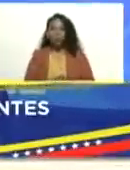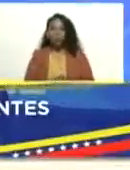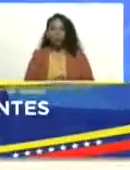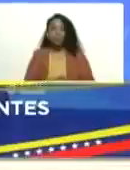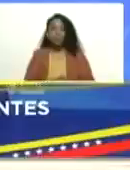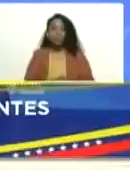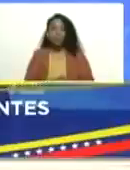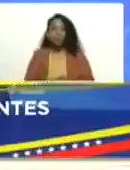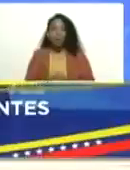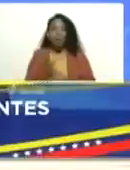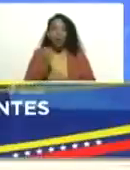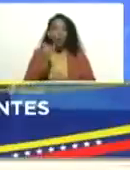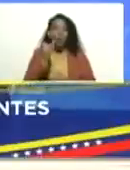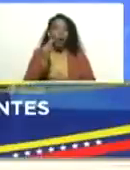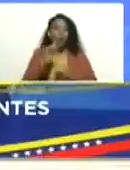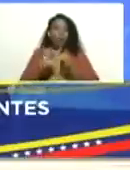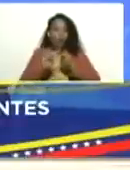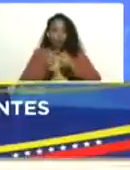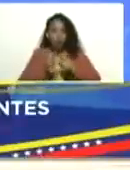¿Cuántas posibilidades hay